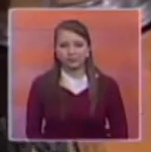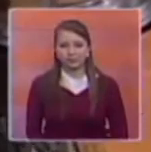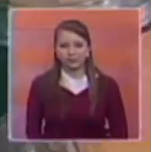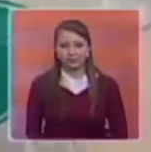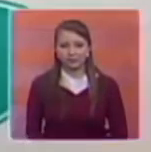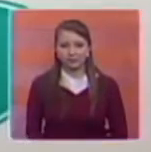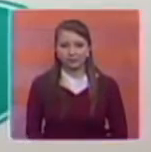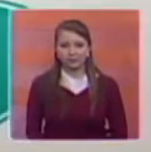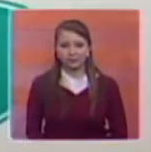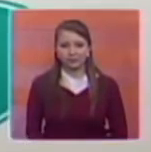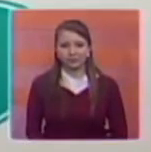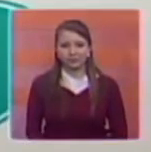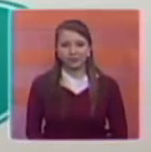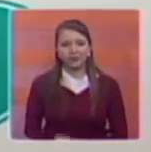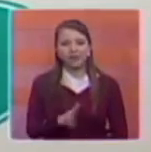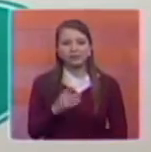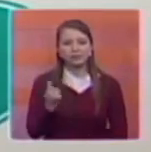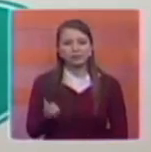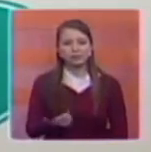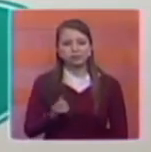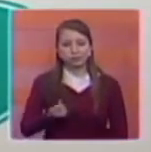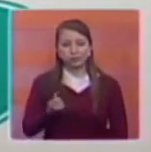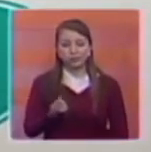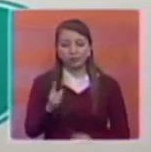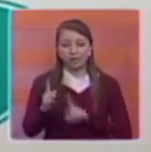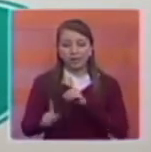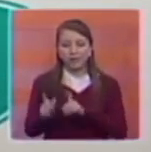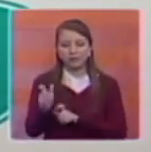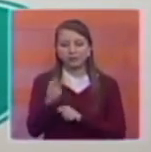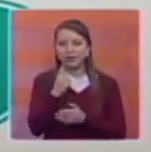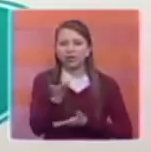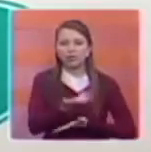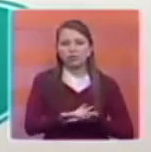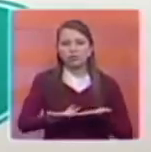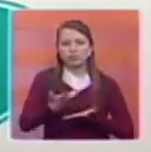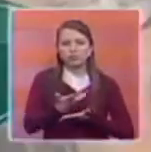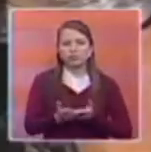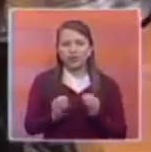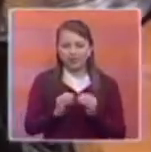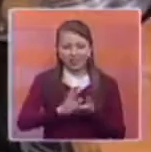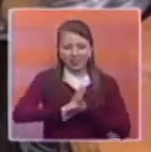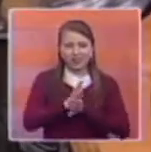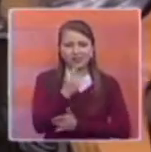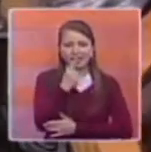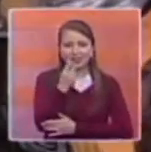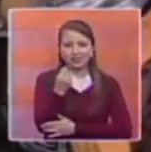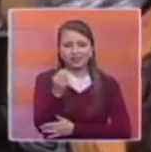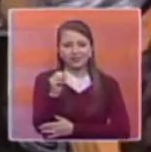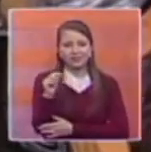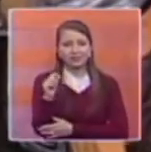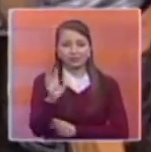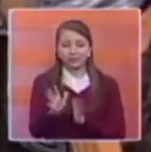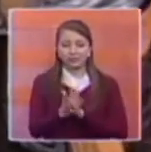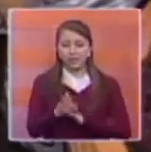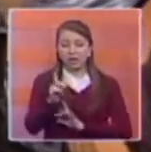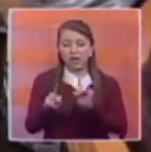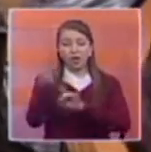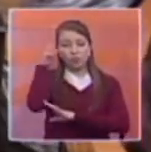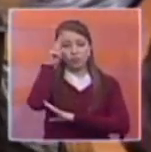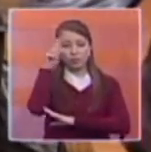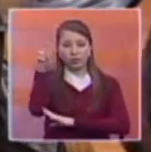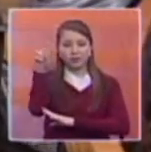Hay gente que hasta lo cierne para que no quede nada. Y déjeme decirle que los